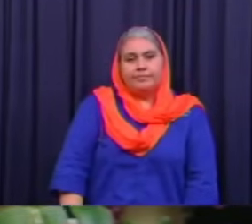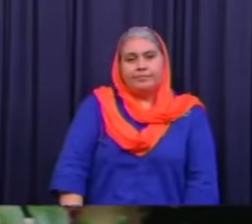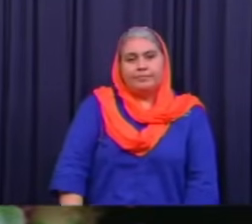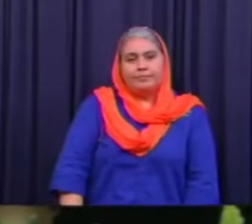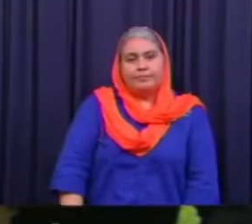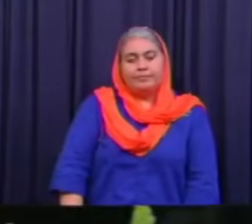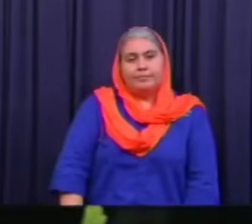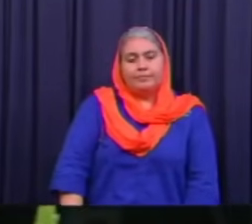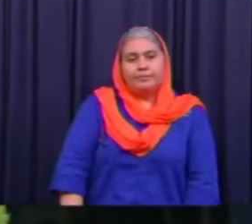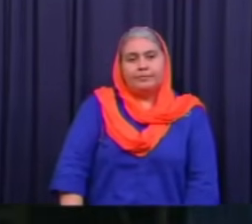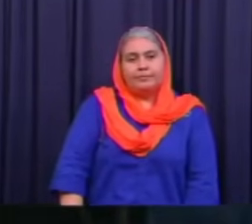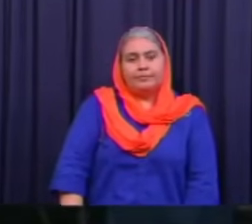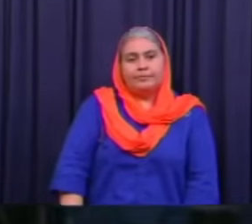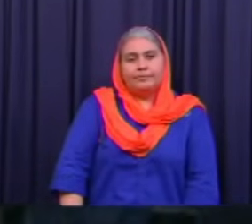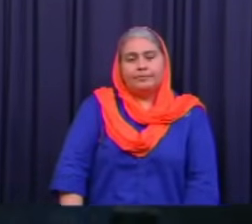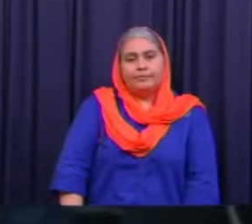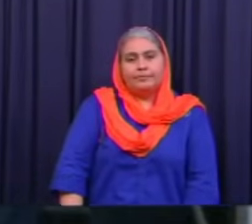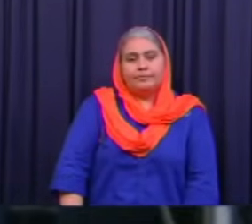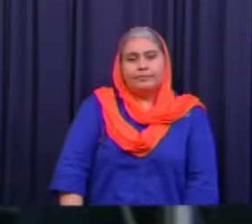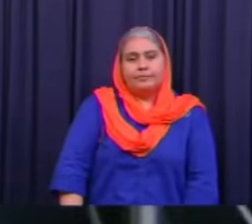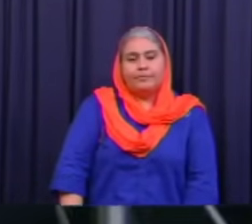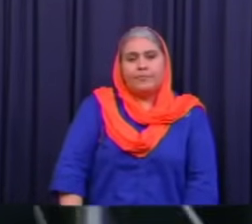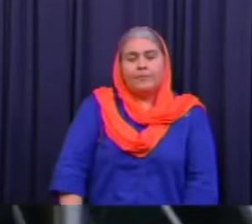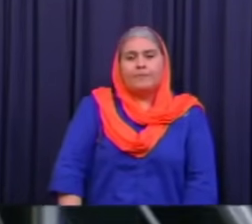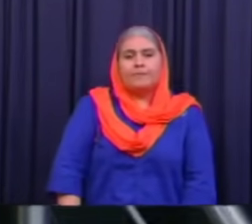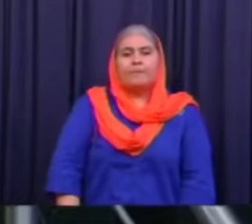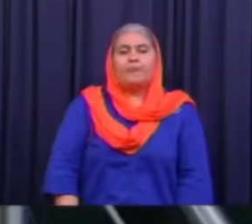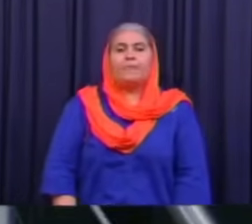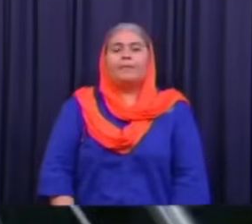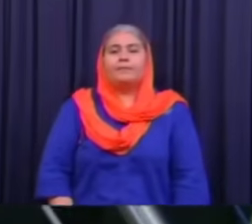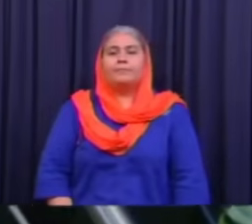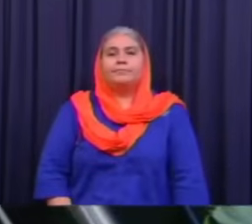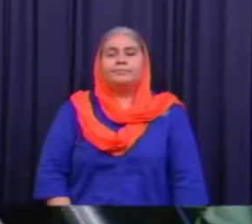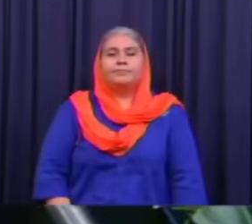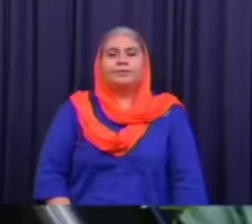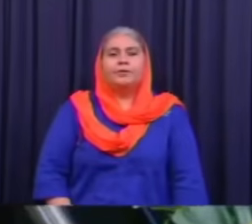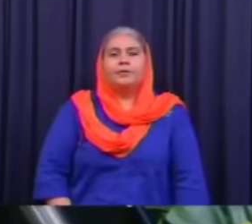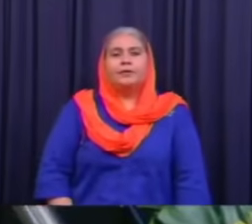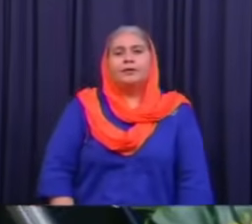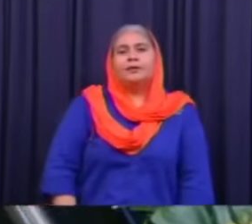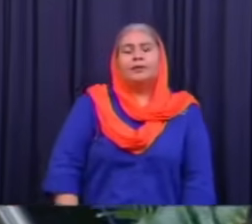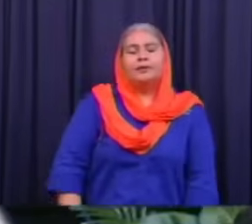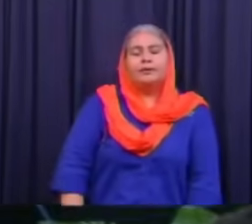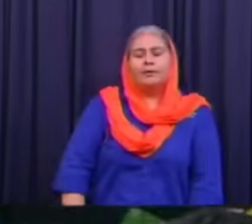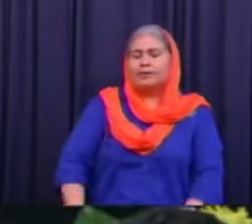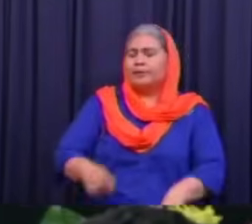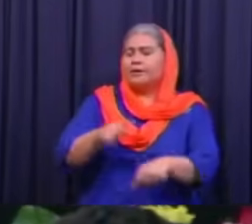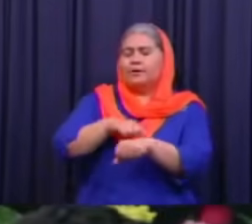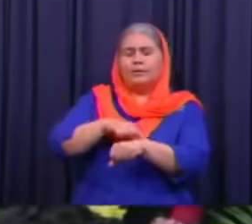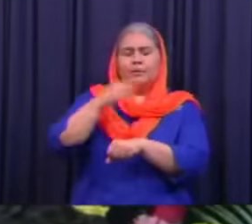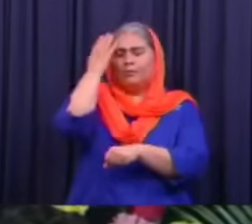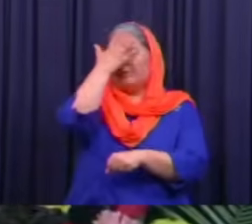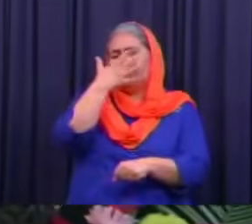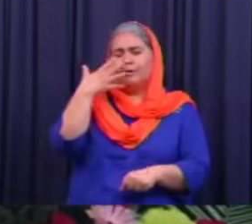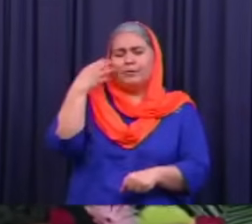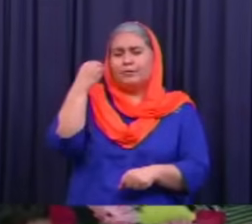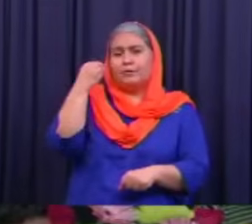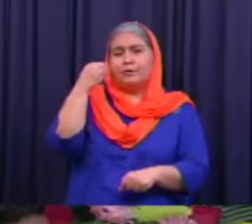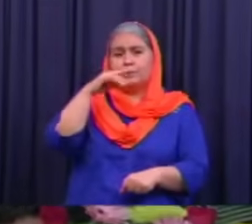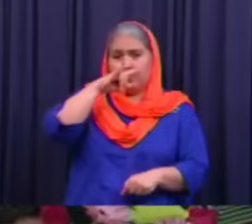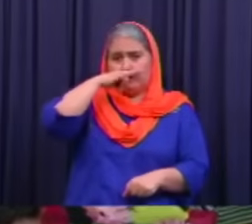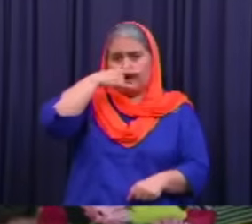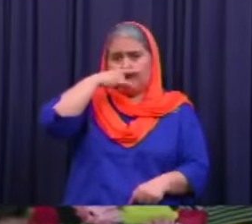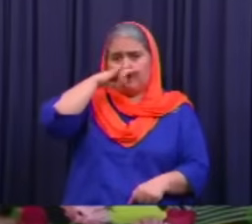venga hoy a decirle señor aquí está mi corazón en su tierna edad está